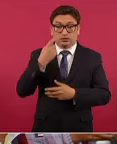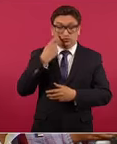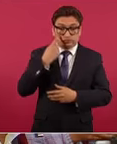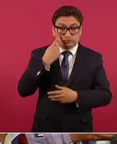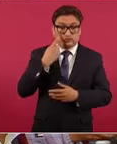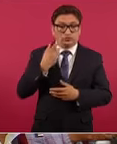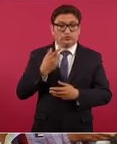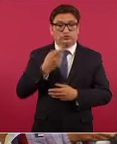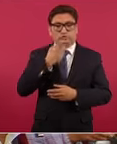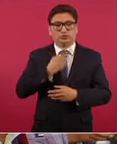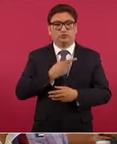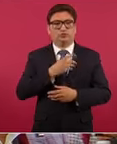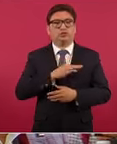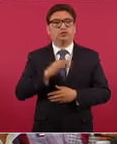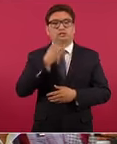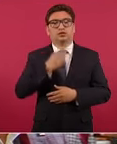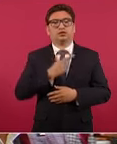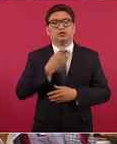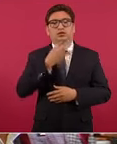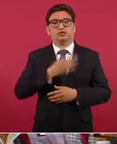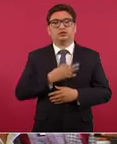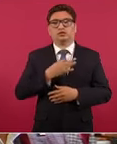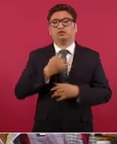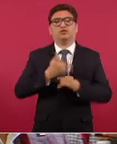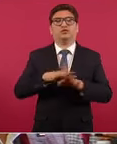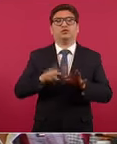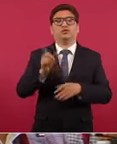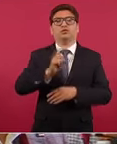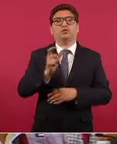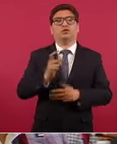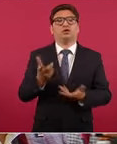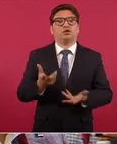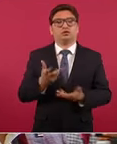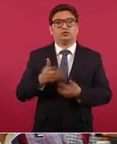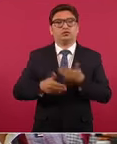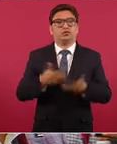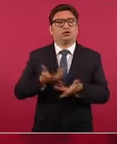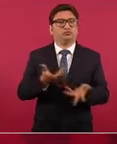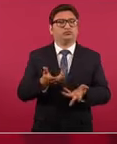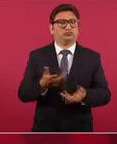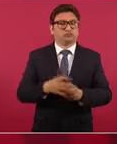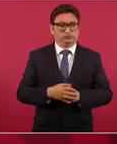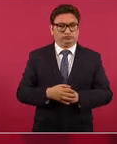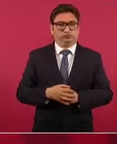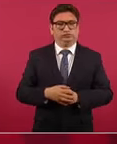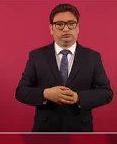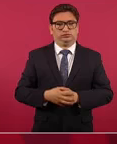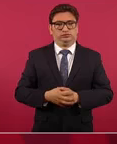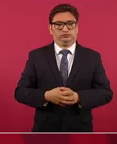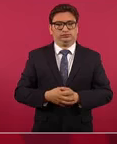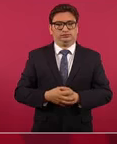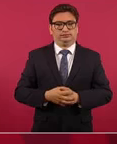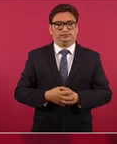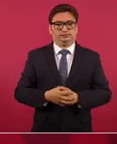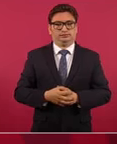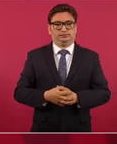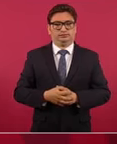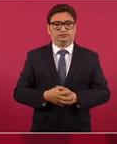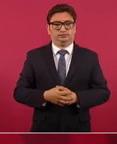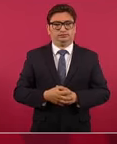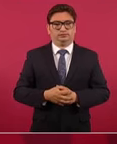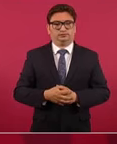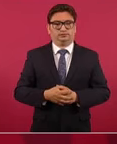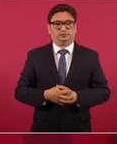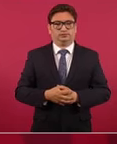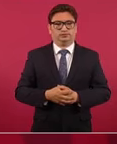y si me podría decir o informarnos puede informar cuando van a hacer las acciones concretas bueno yo creo que